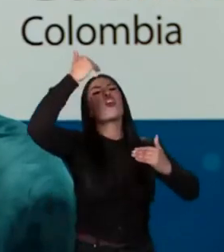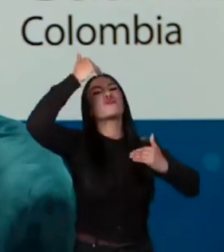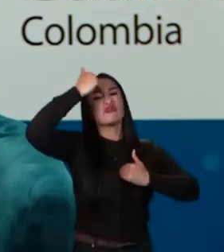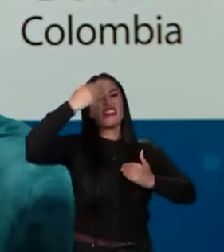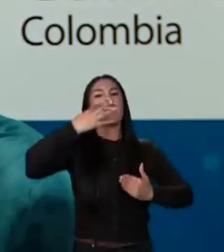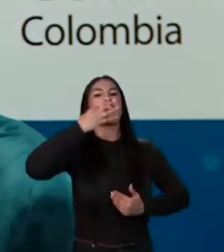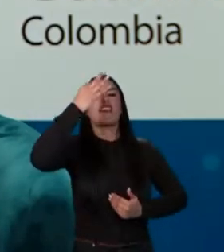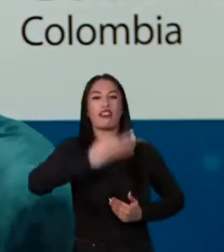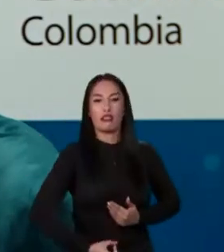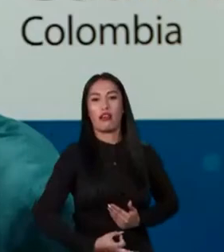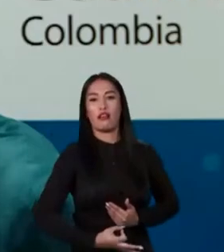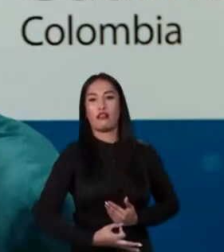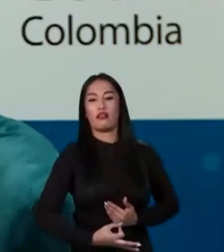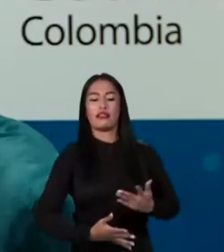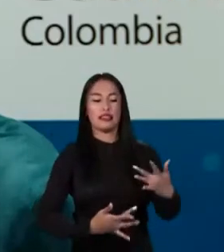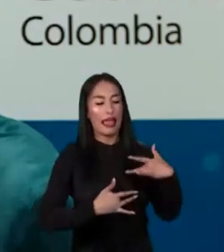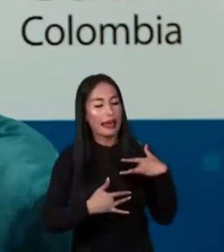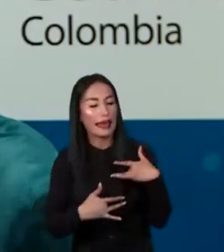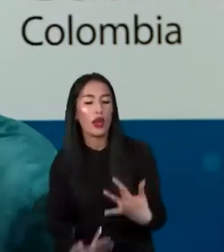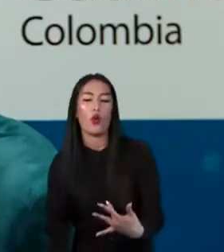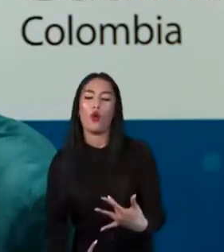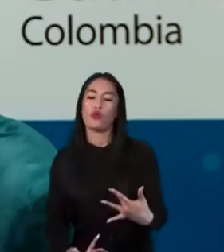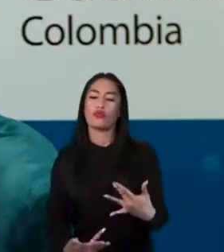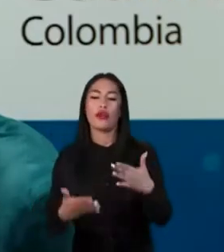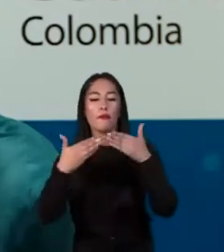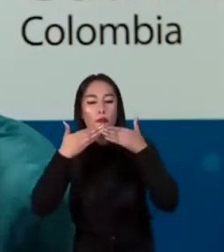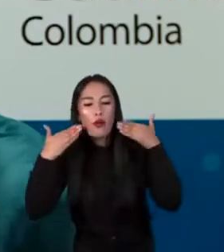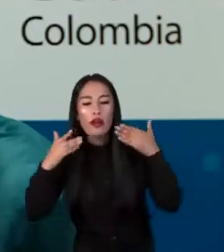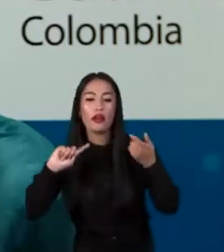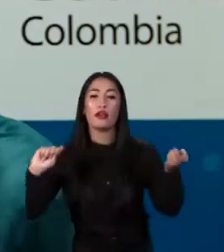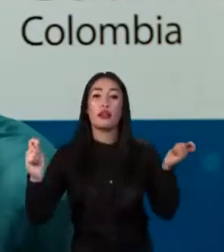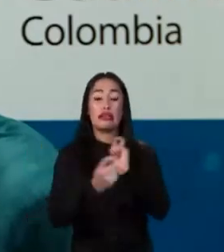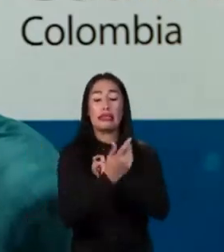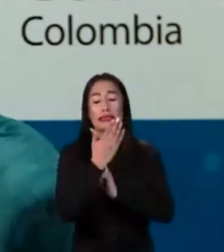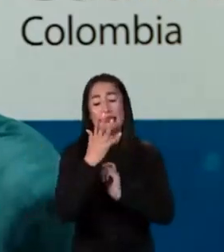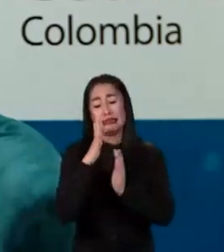sean capaces de generoso y transformar el mundo y me perdonan